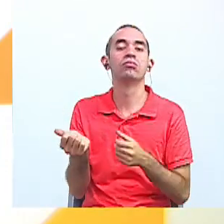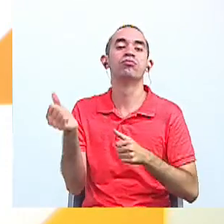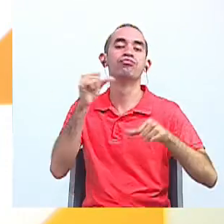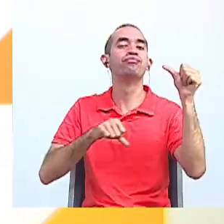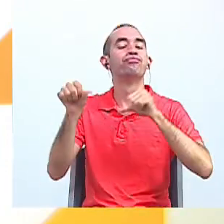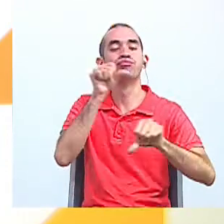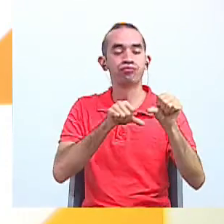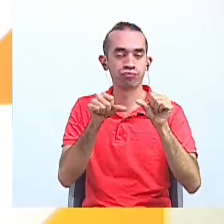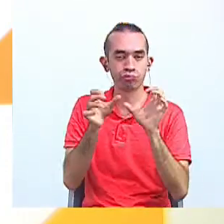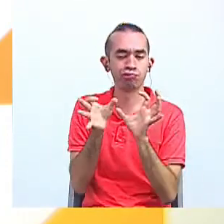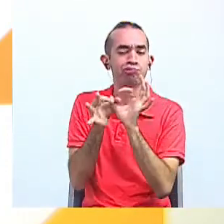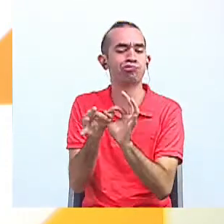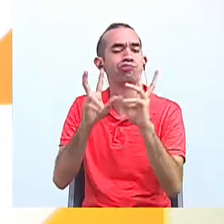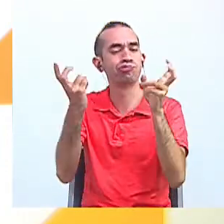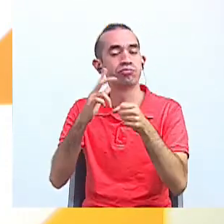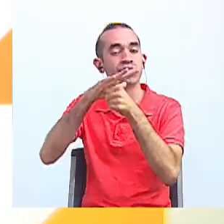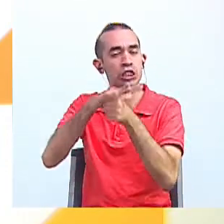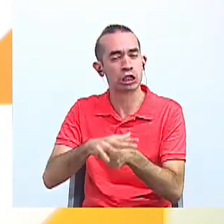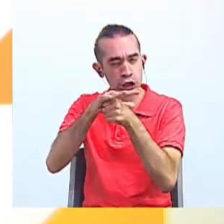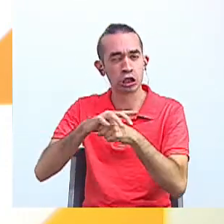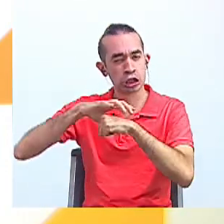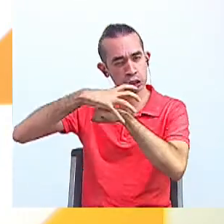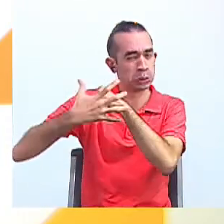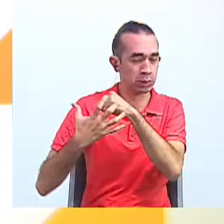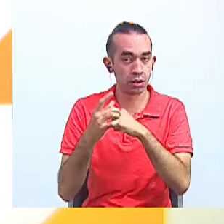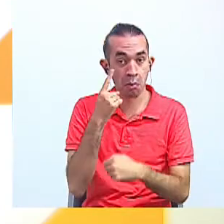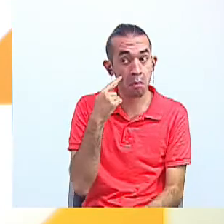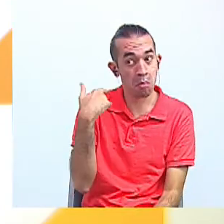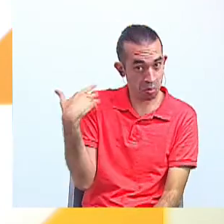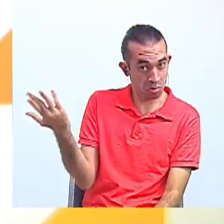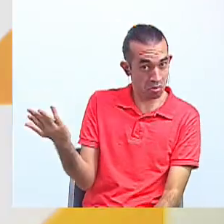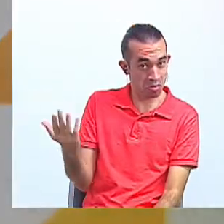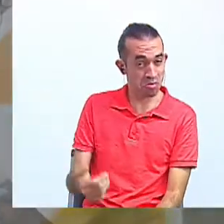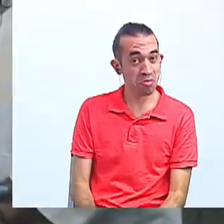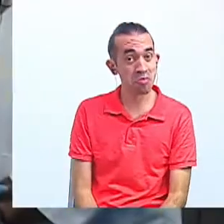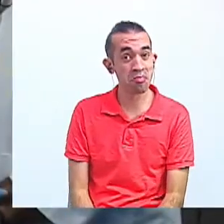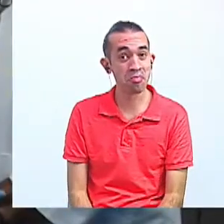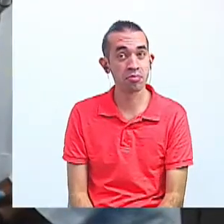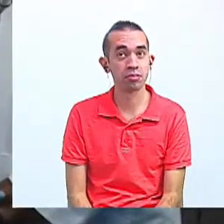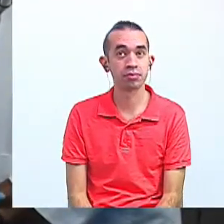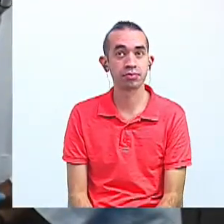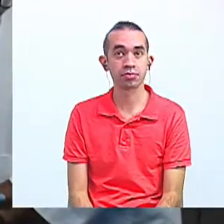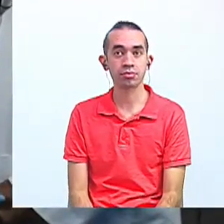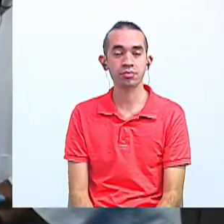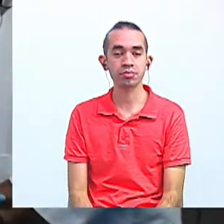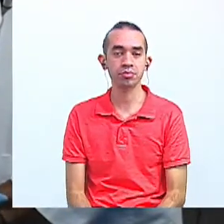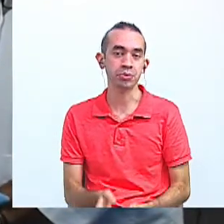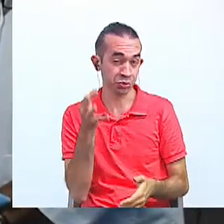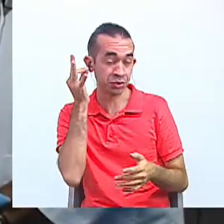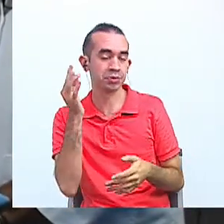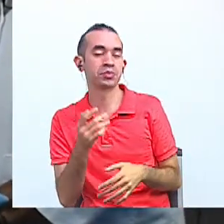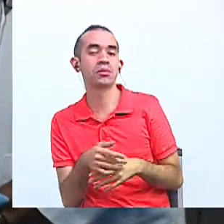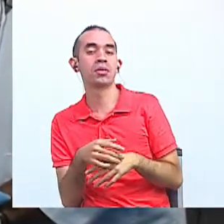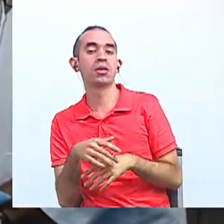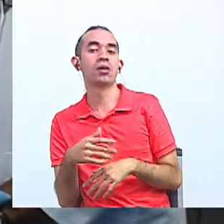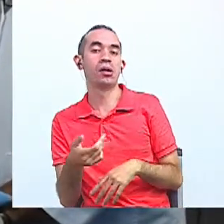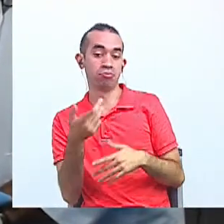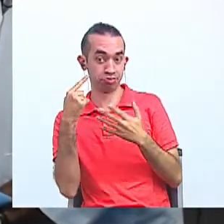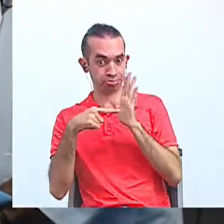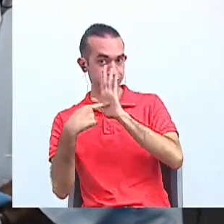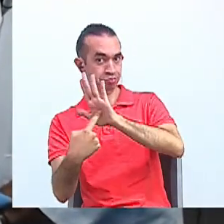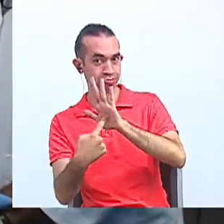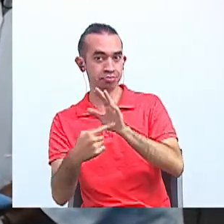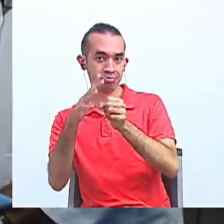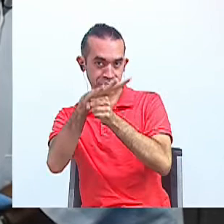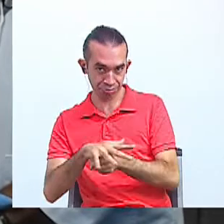experimento relacionado con la presión atmosférica. ¿Qué tal si lo vemos? Vamos a realizar una demostración sobre la